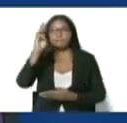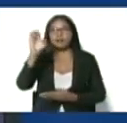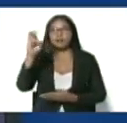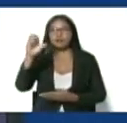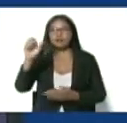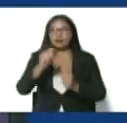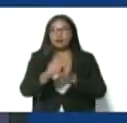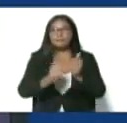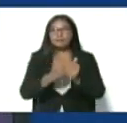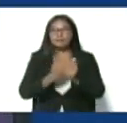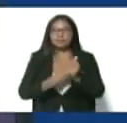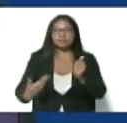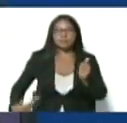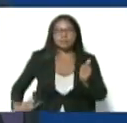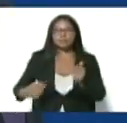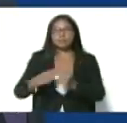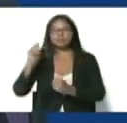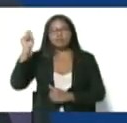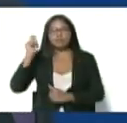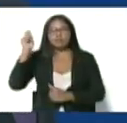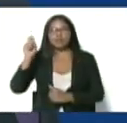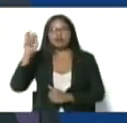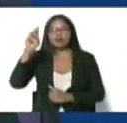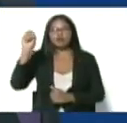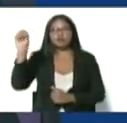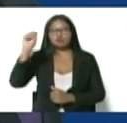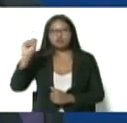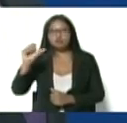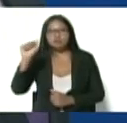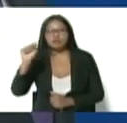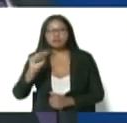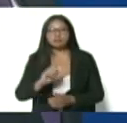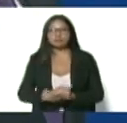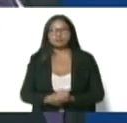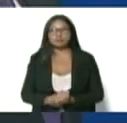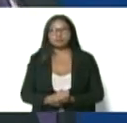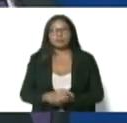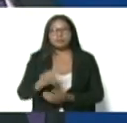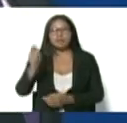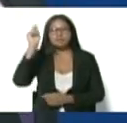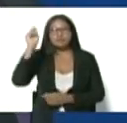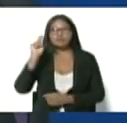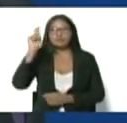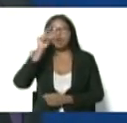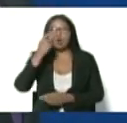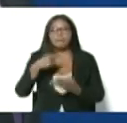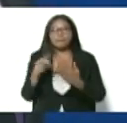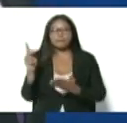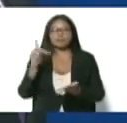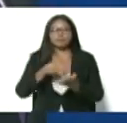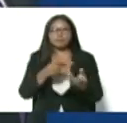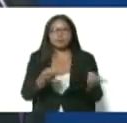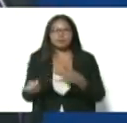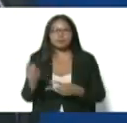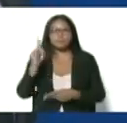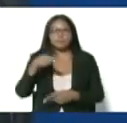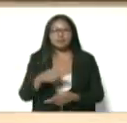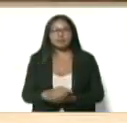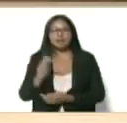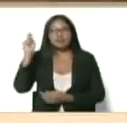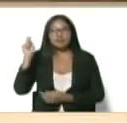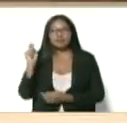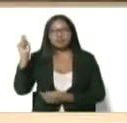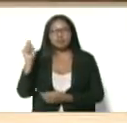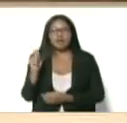vicepresidenta diputada rosa león del diputado juan francisco escalona bienvenido y también de la diputada